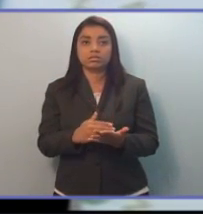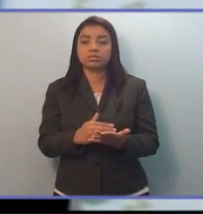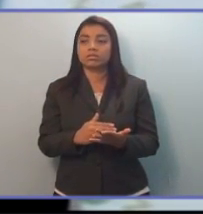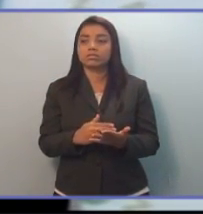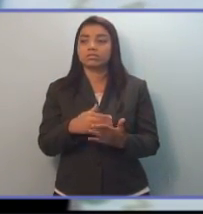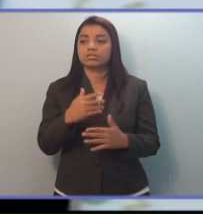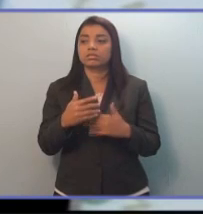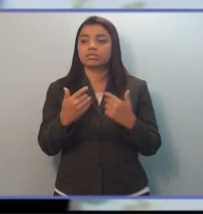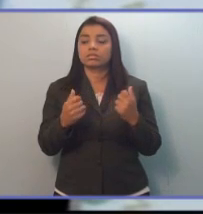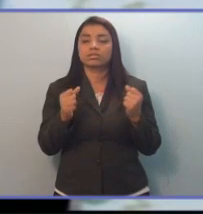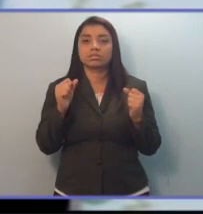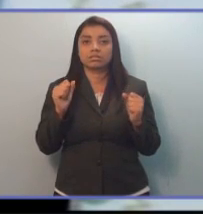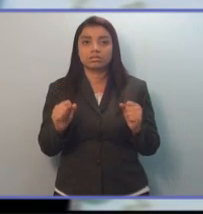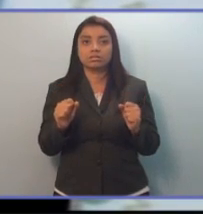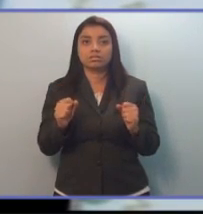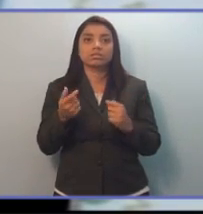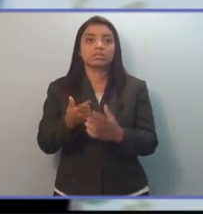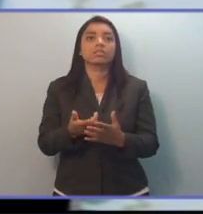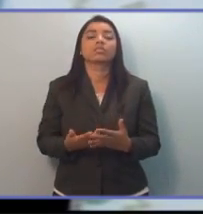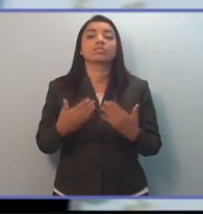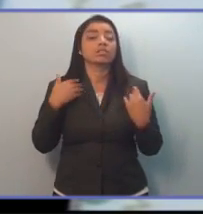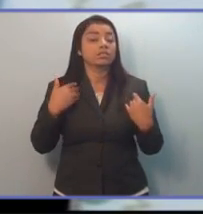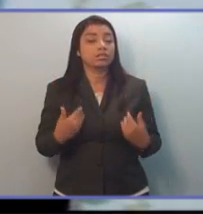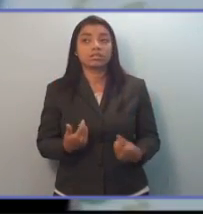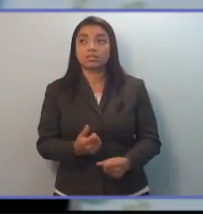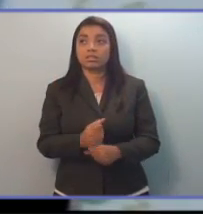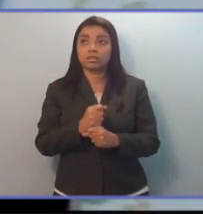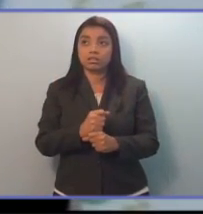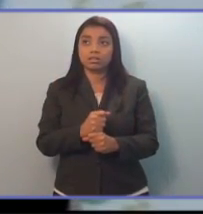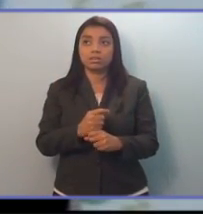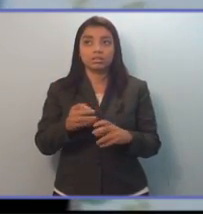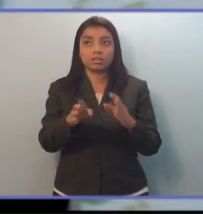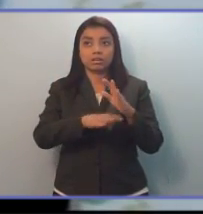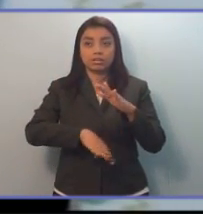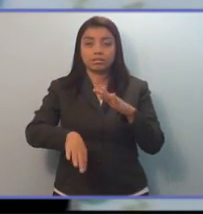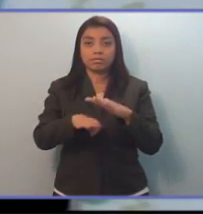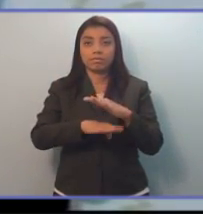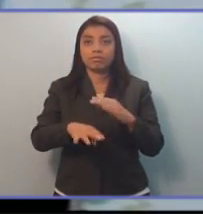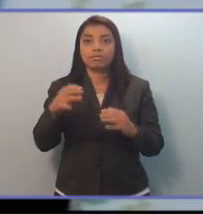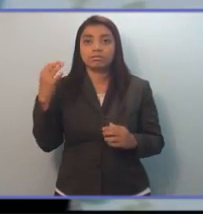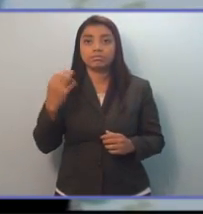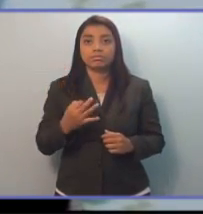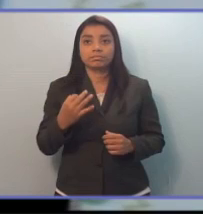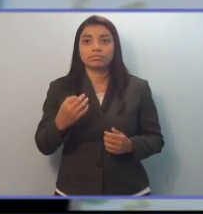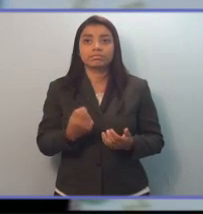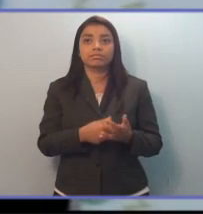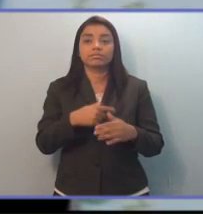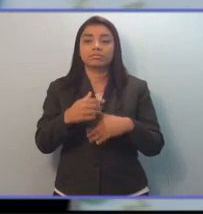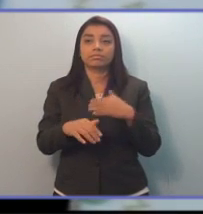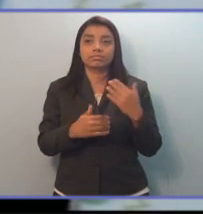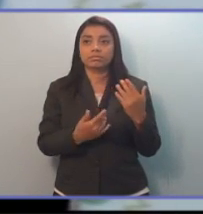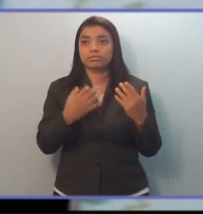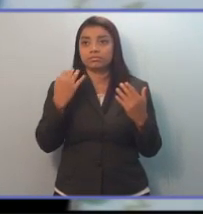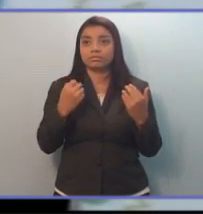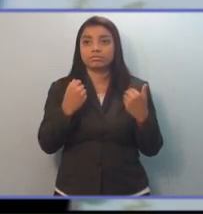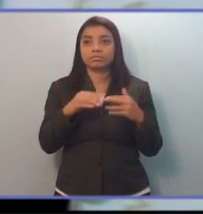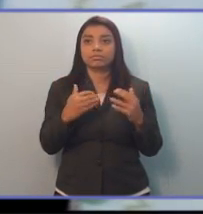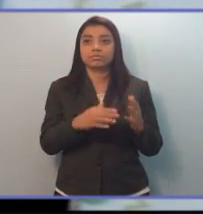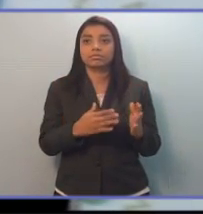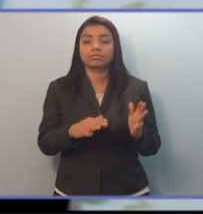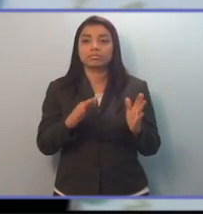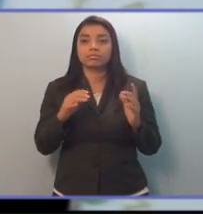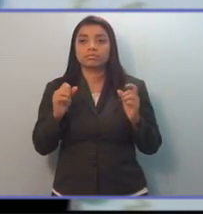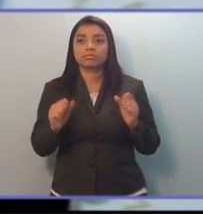al establecer derechos y garantías fundamentales que se deben de respetar, y que la deben de respetar todos los órganos del Estado. O